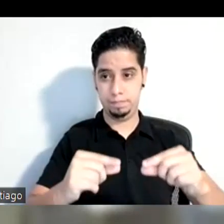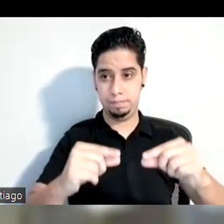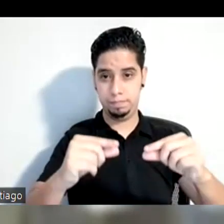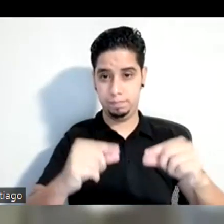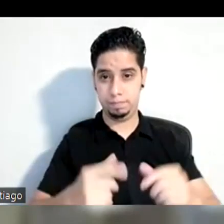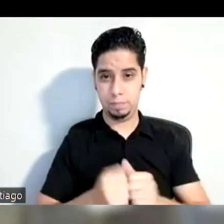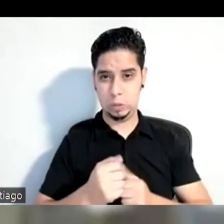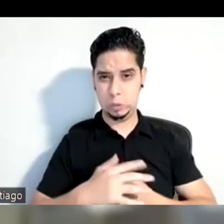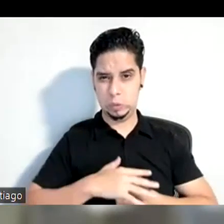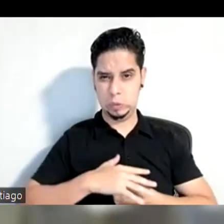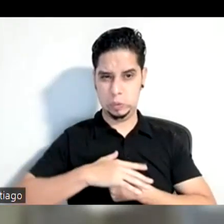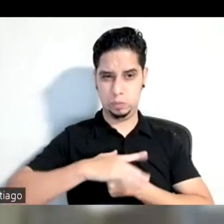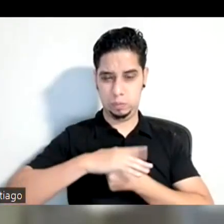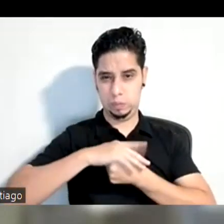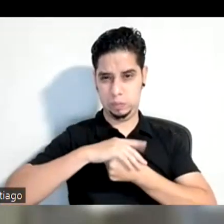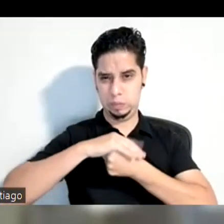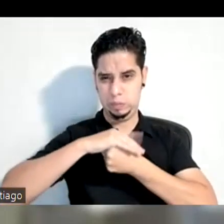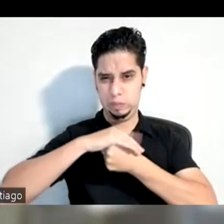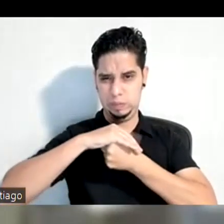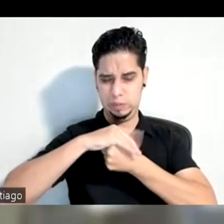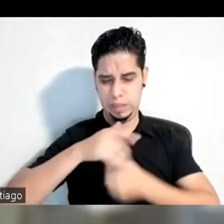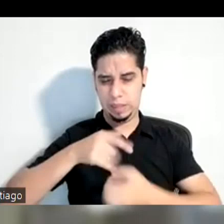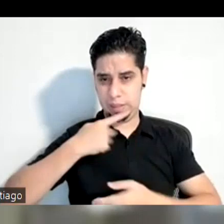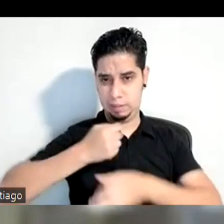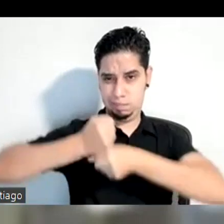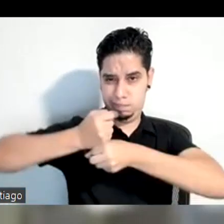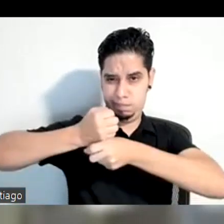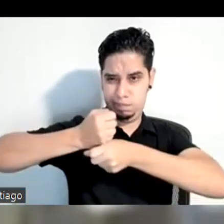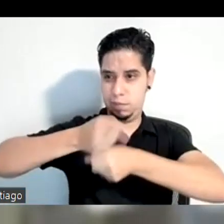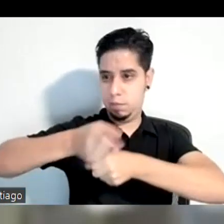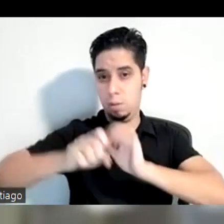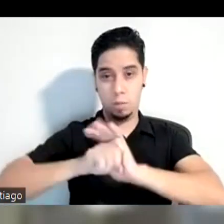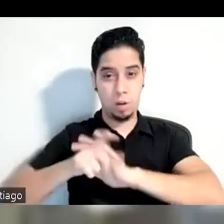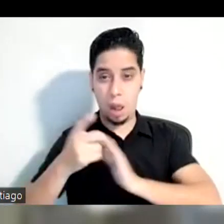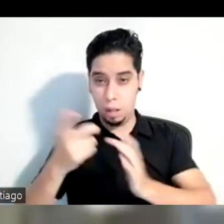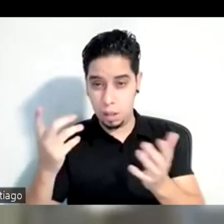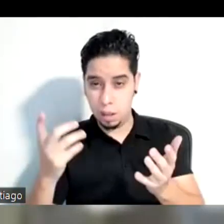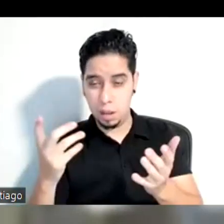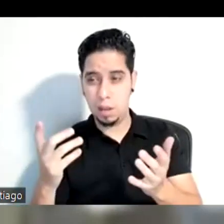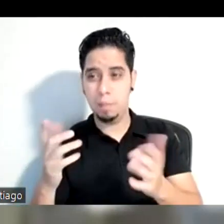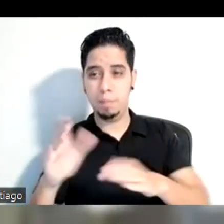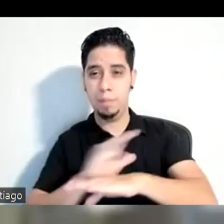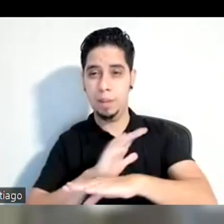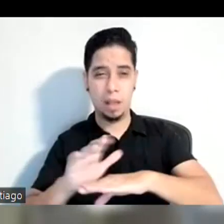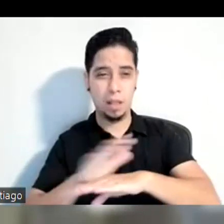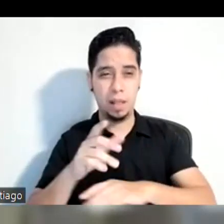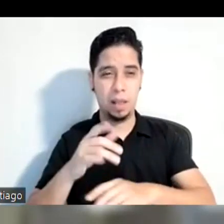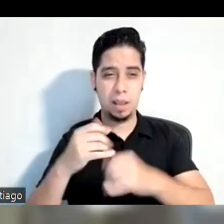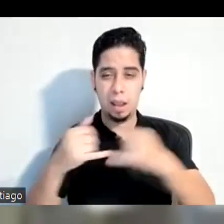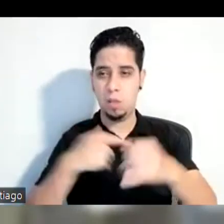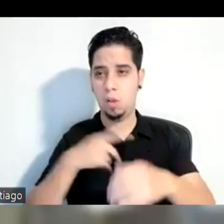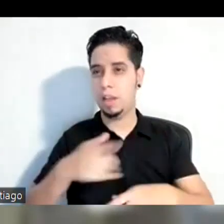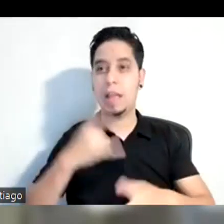esta emoción que quieres explotar y decirle al señor de la compañía de cable, mire, no sea tan, y acabé de